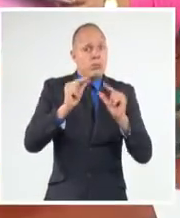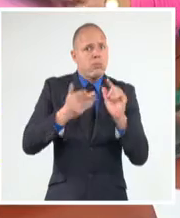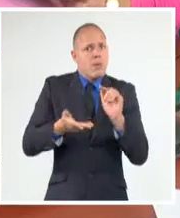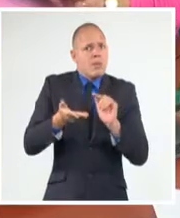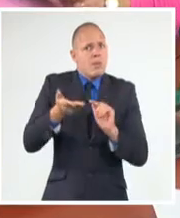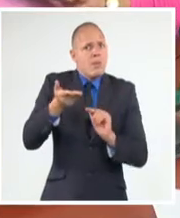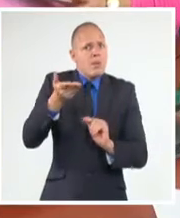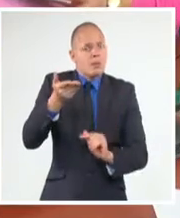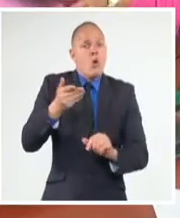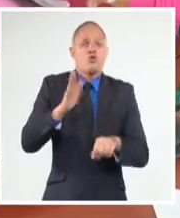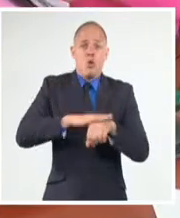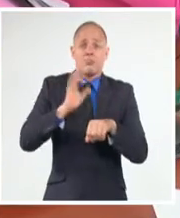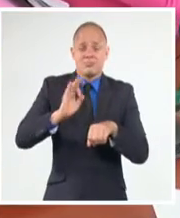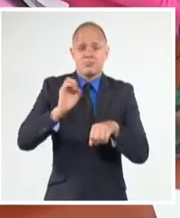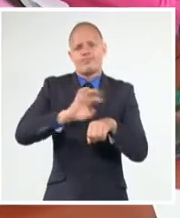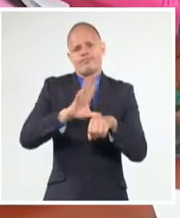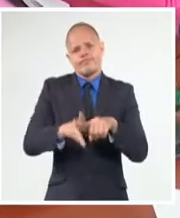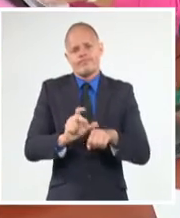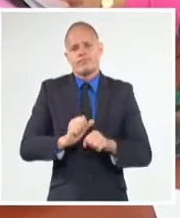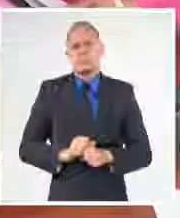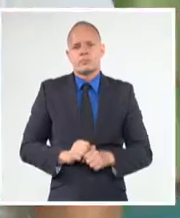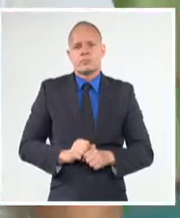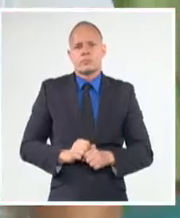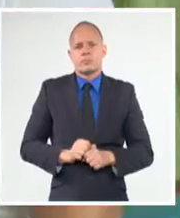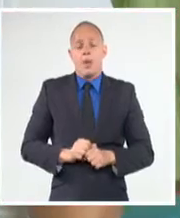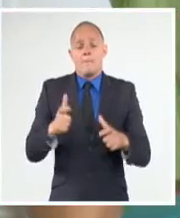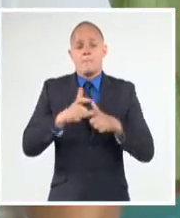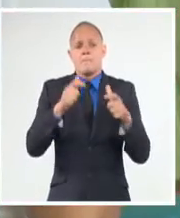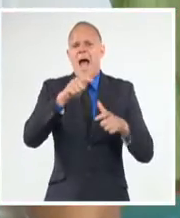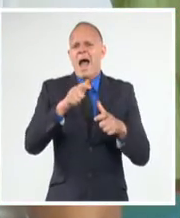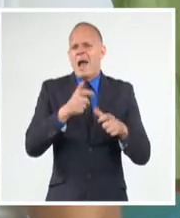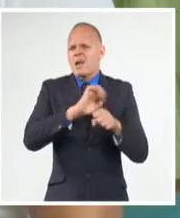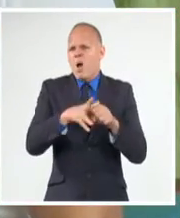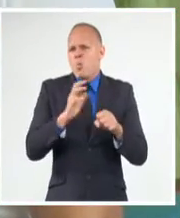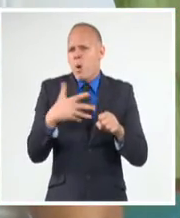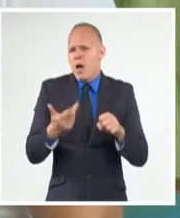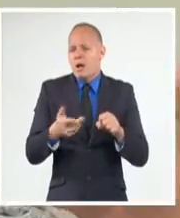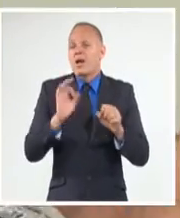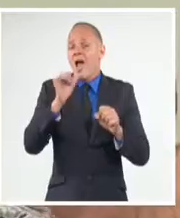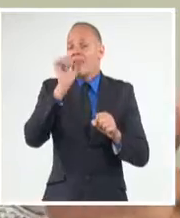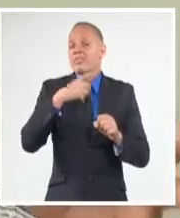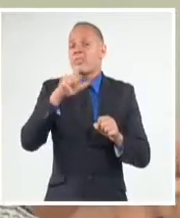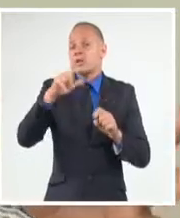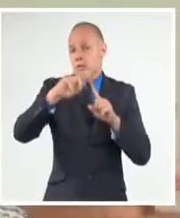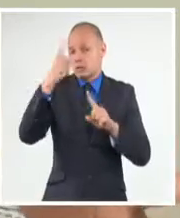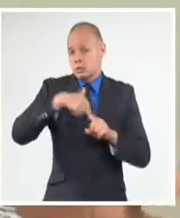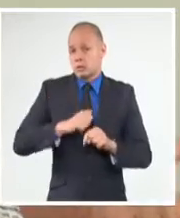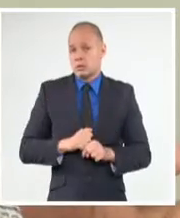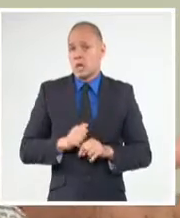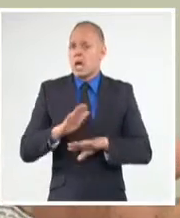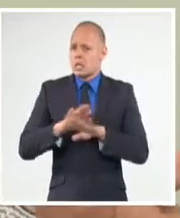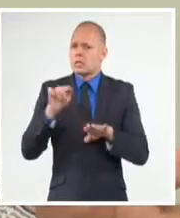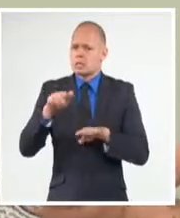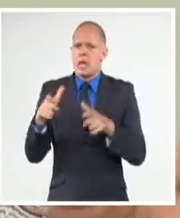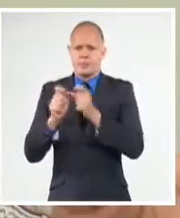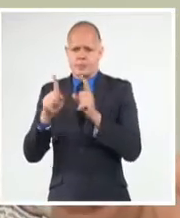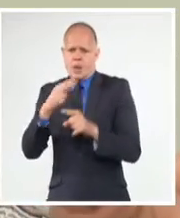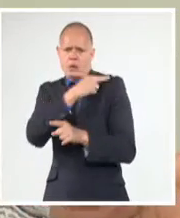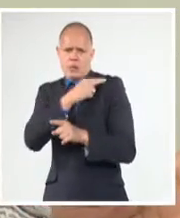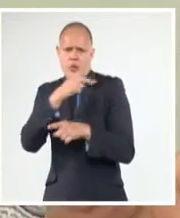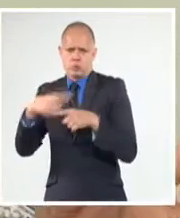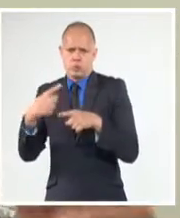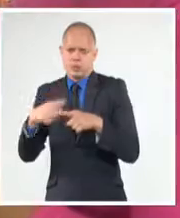por SARS-CoV-2 y particularmente por la variante Delta. Durante el diálogo con los directivos se acordó el cierre